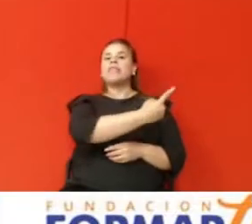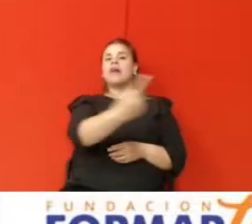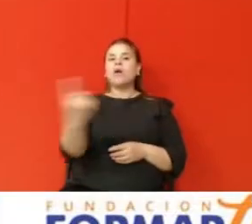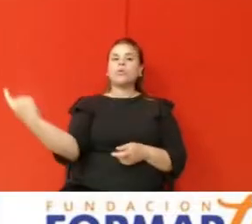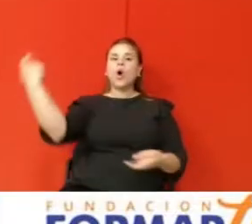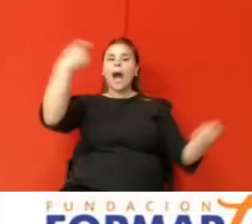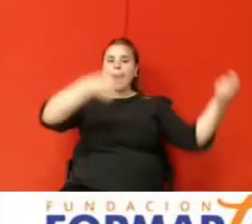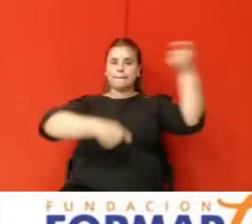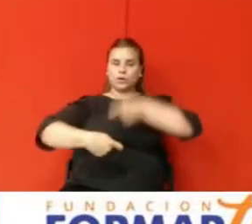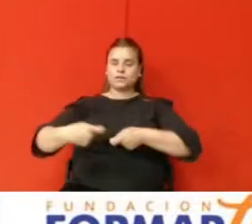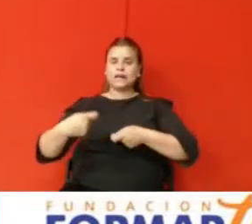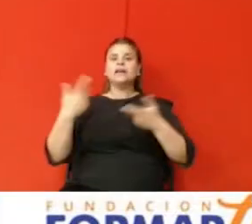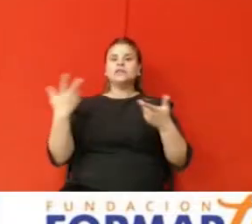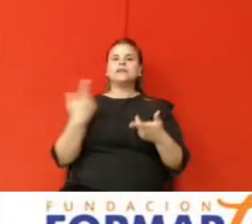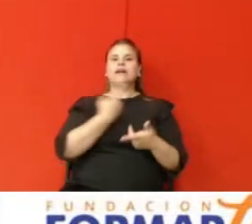la transdisciplina.